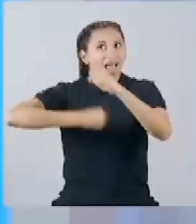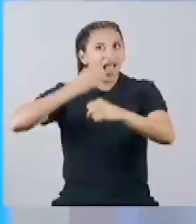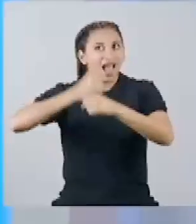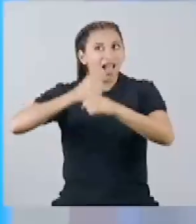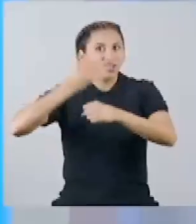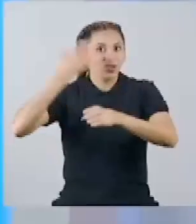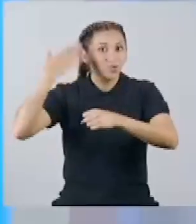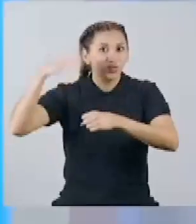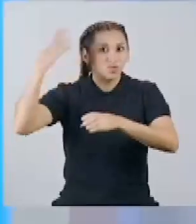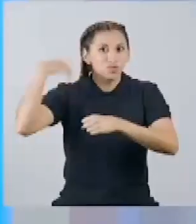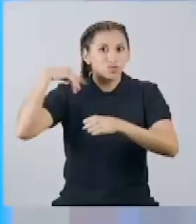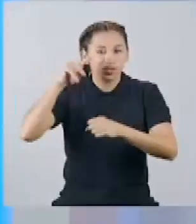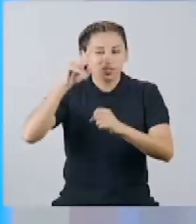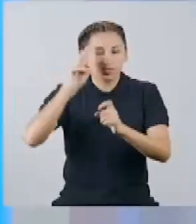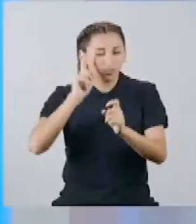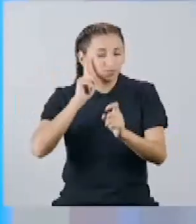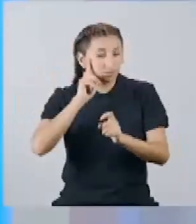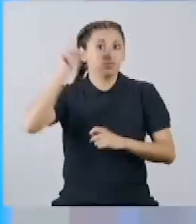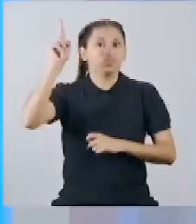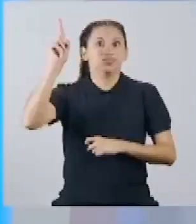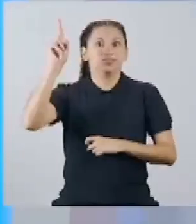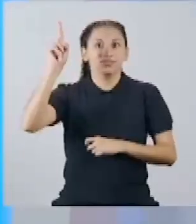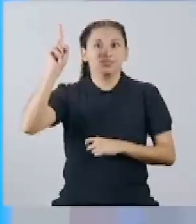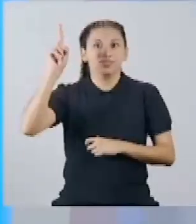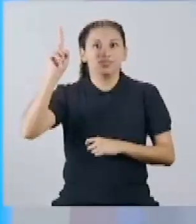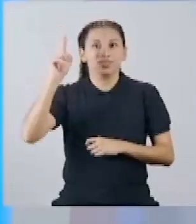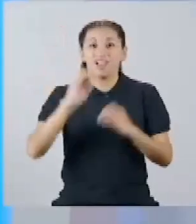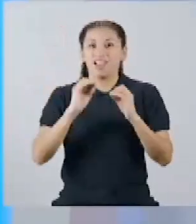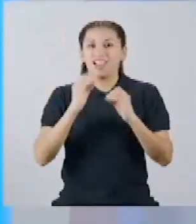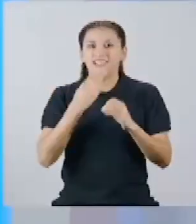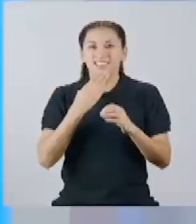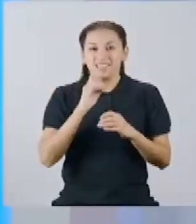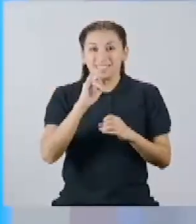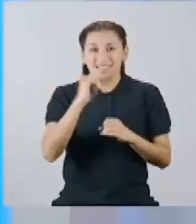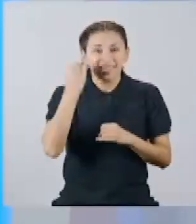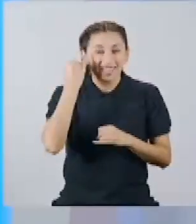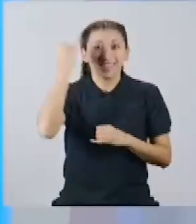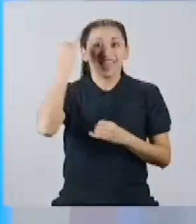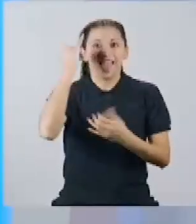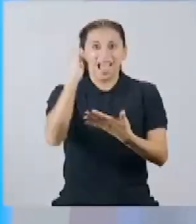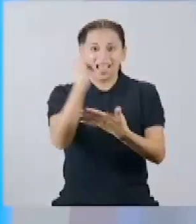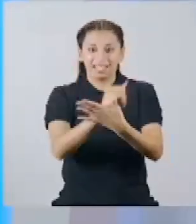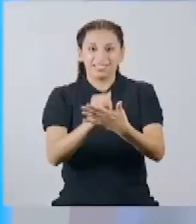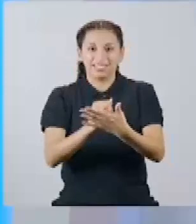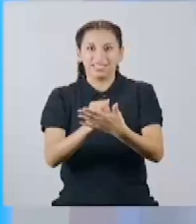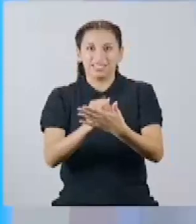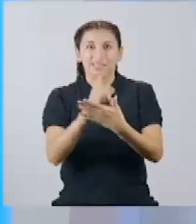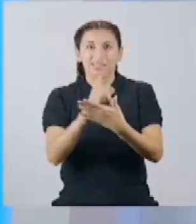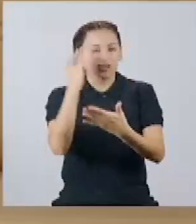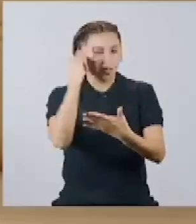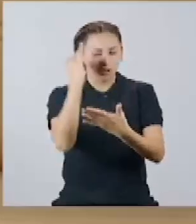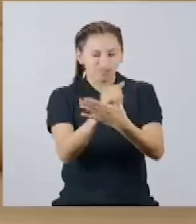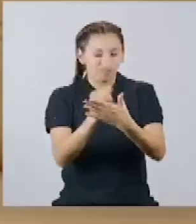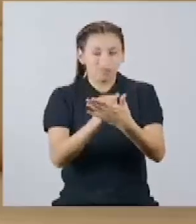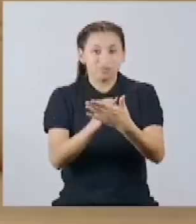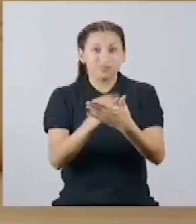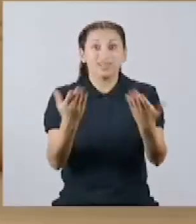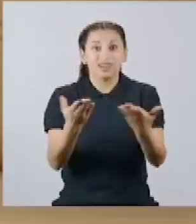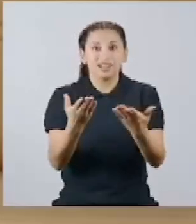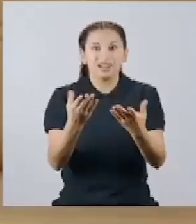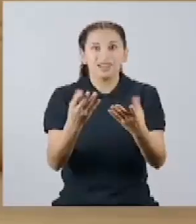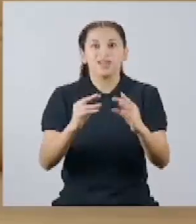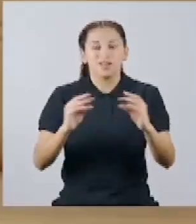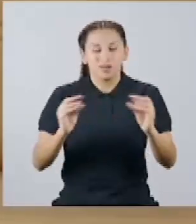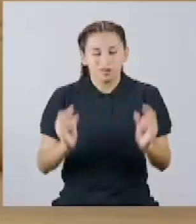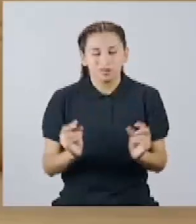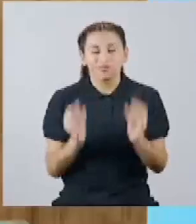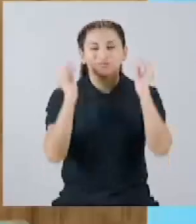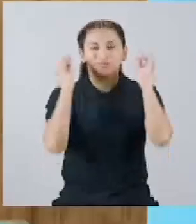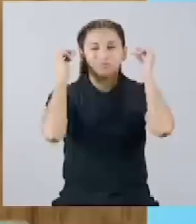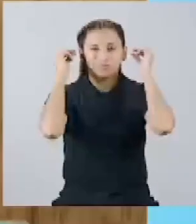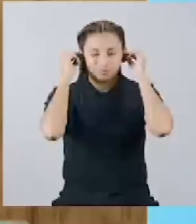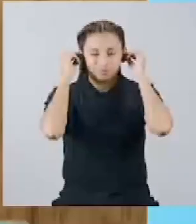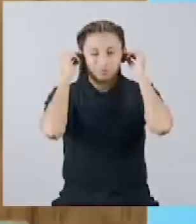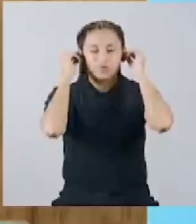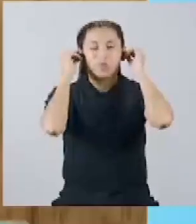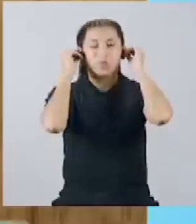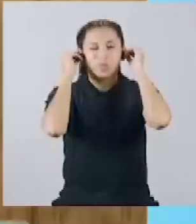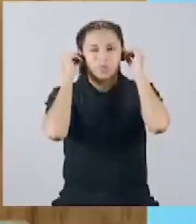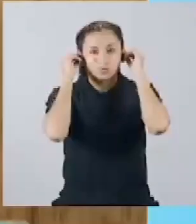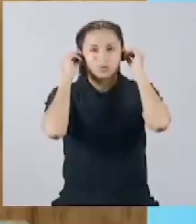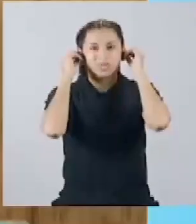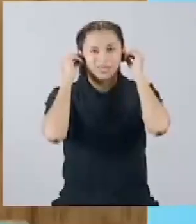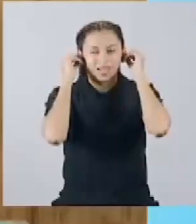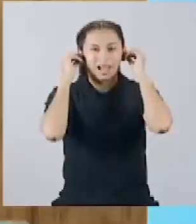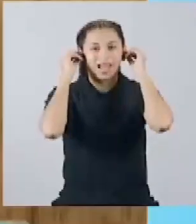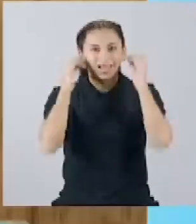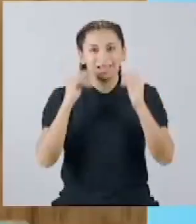este descubrimiento o insight dio origen a crear los reproductores portátiles. Y con el tiempo se